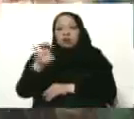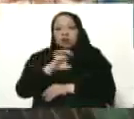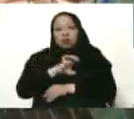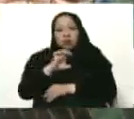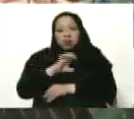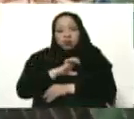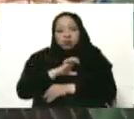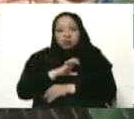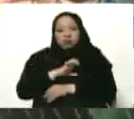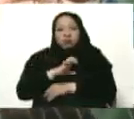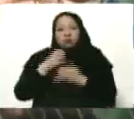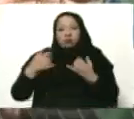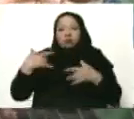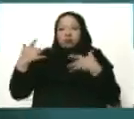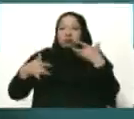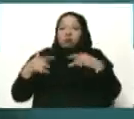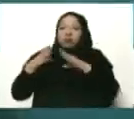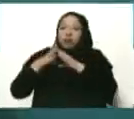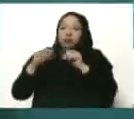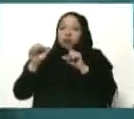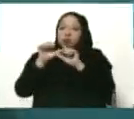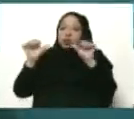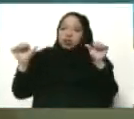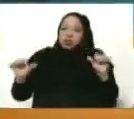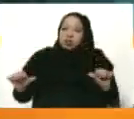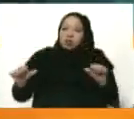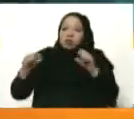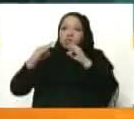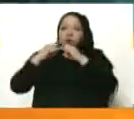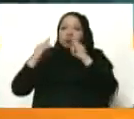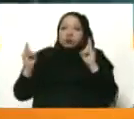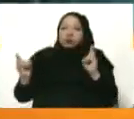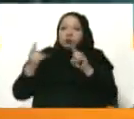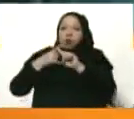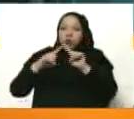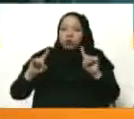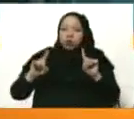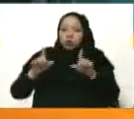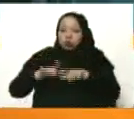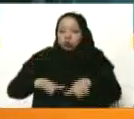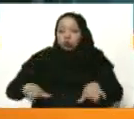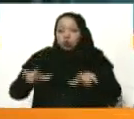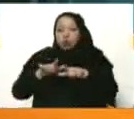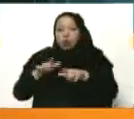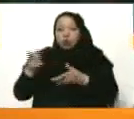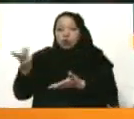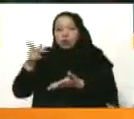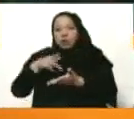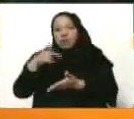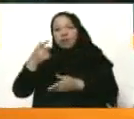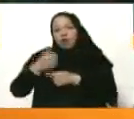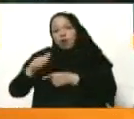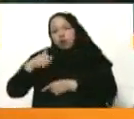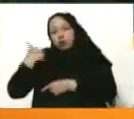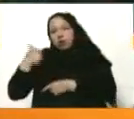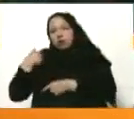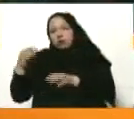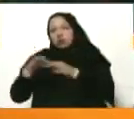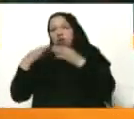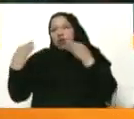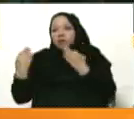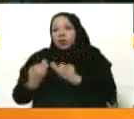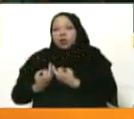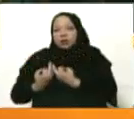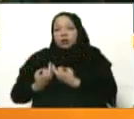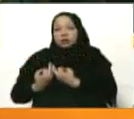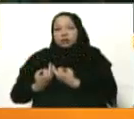Ella dijo, bueno, que hay que activar todo el sistema de refugio. Estamos ubicando otros lugares para poder ubicar a cualquier familia que también